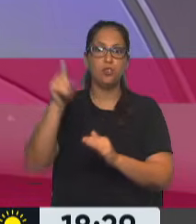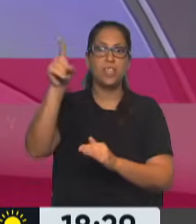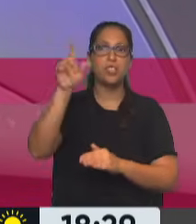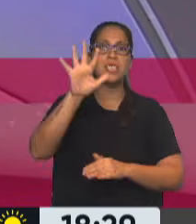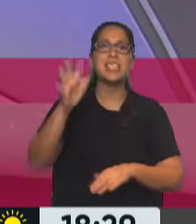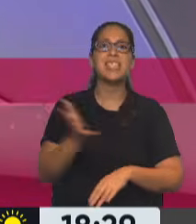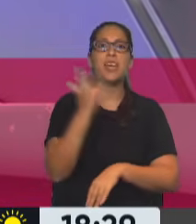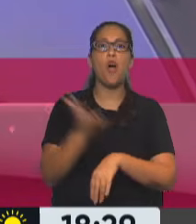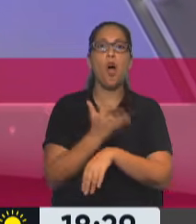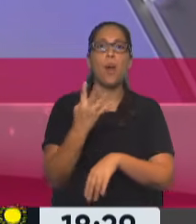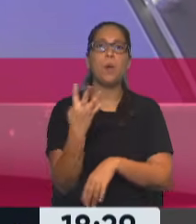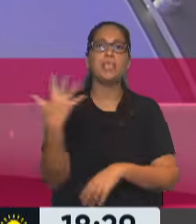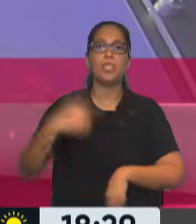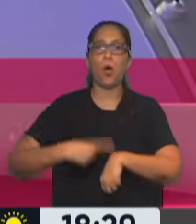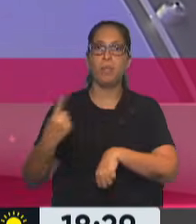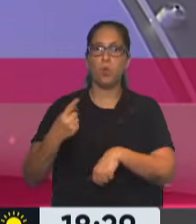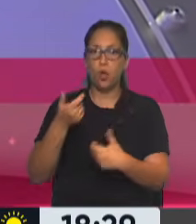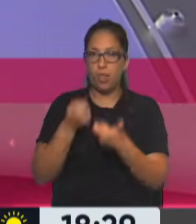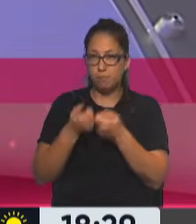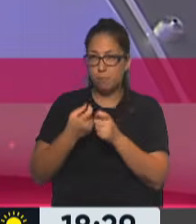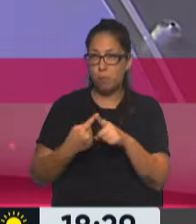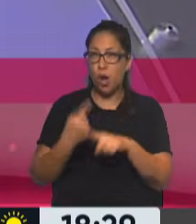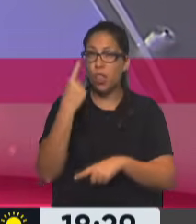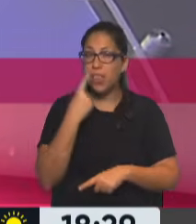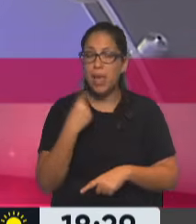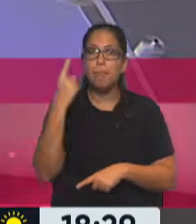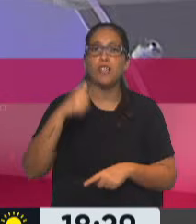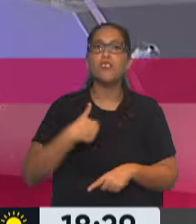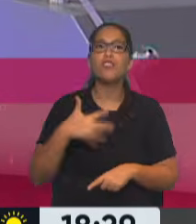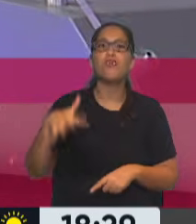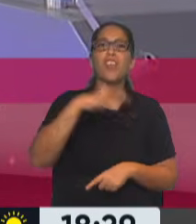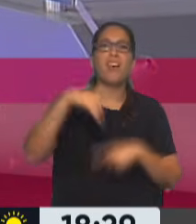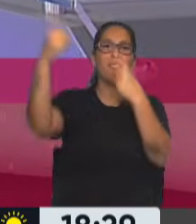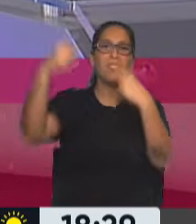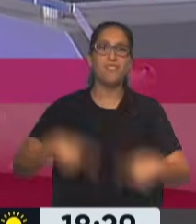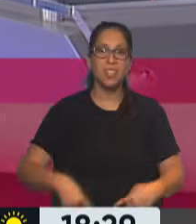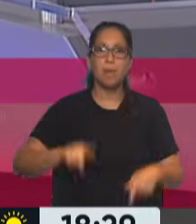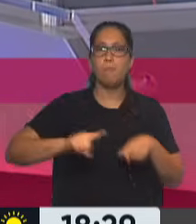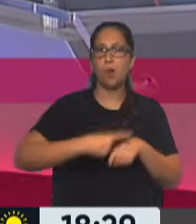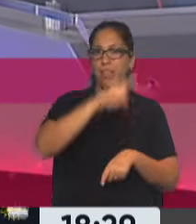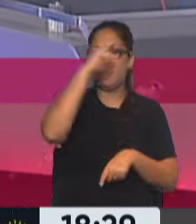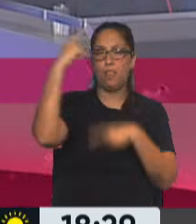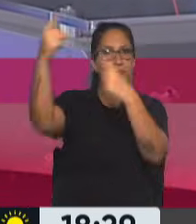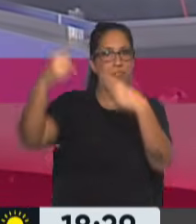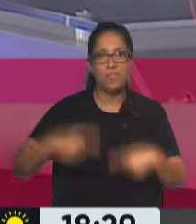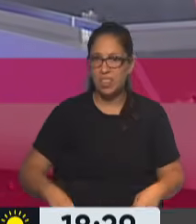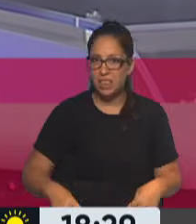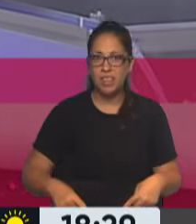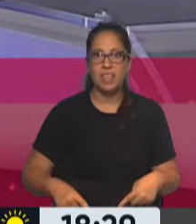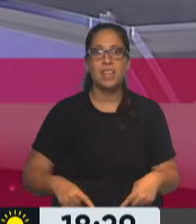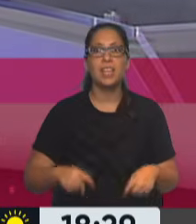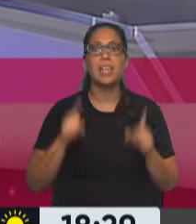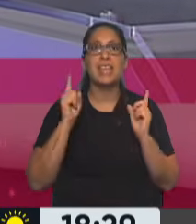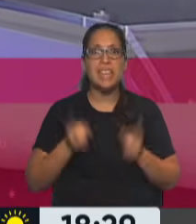5 horas 45 minutos. Lo que pasa es que tenemos sociedades distintas, políticas de estados distintos y básicamente